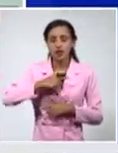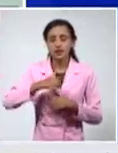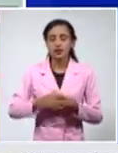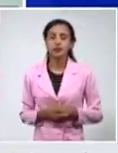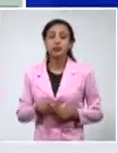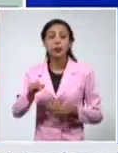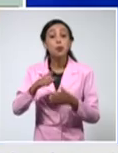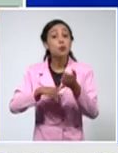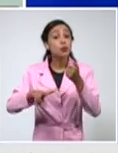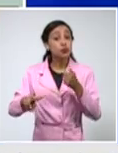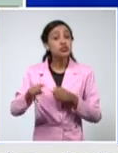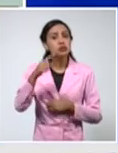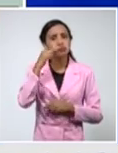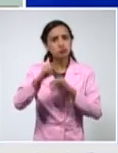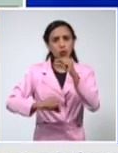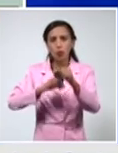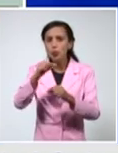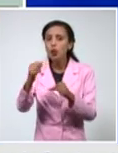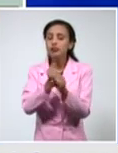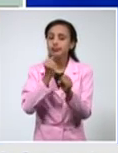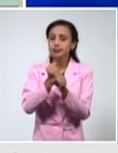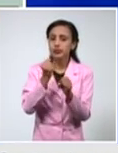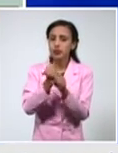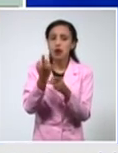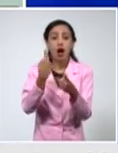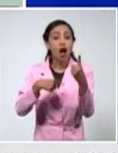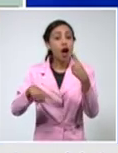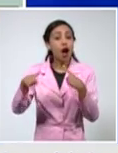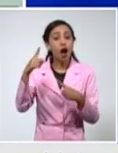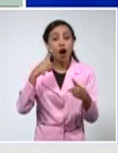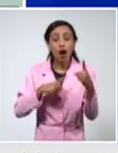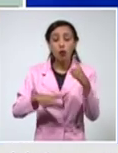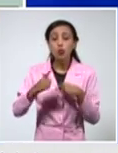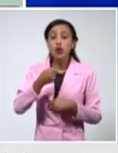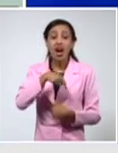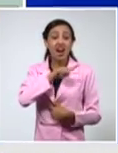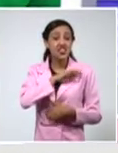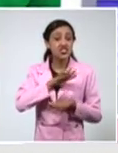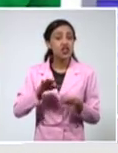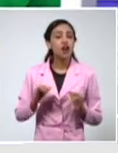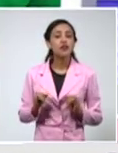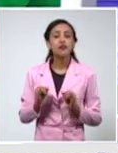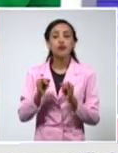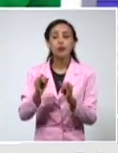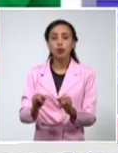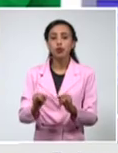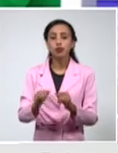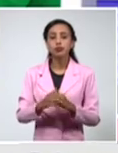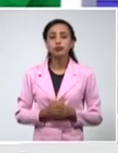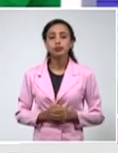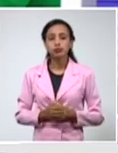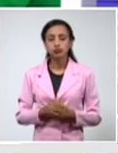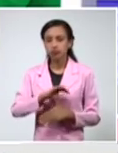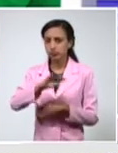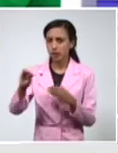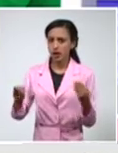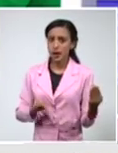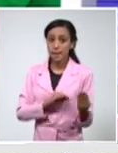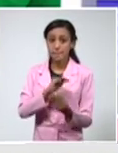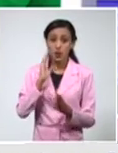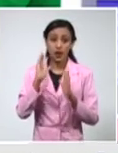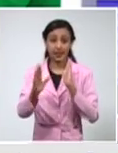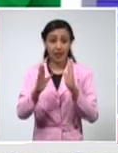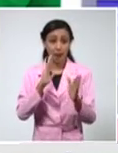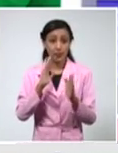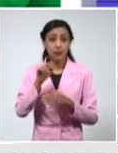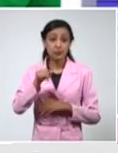cuales se viene trabajando. Algunas de ellas ayer se informó que se habían cambiado de fase, y como yo